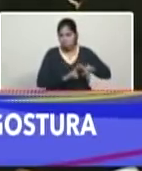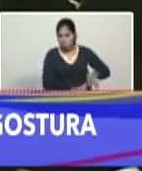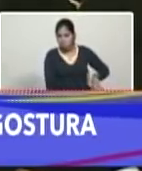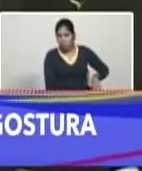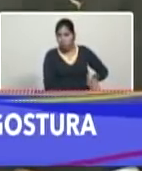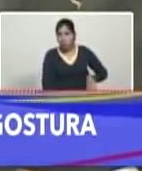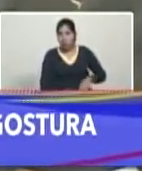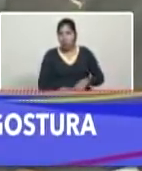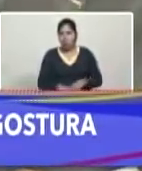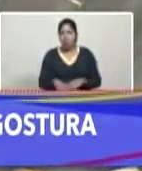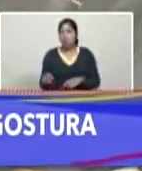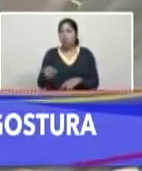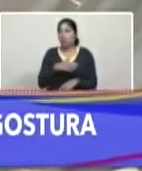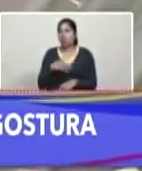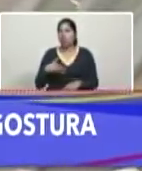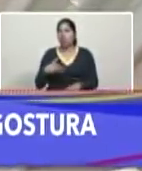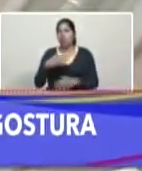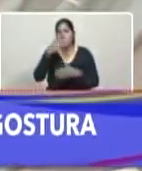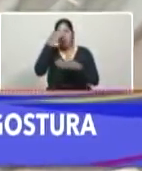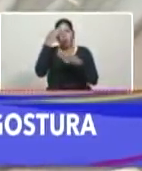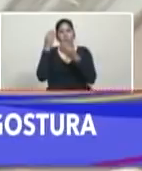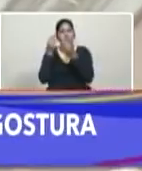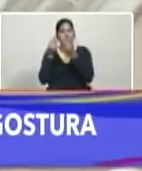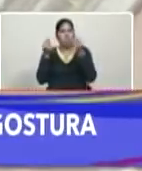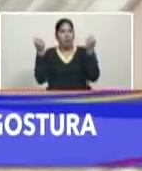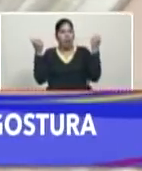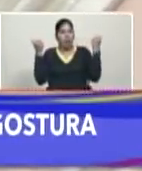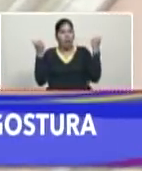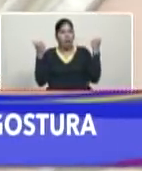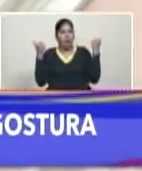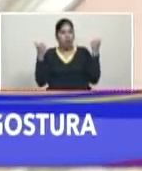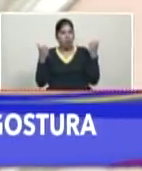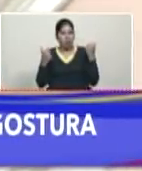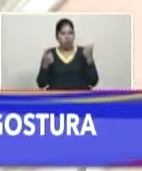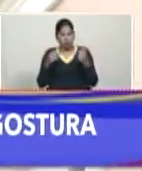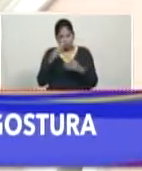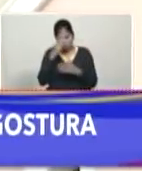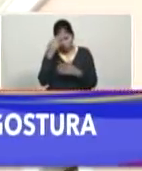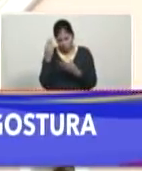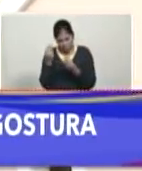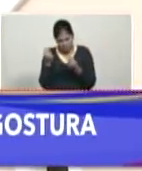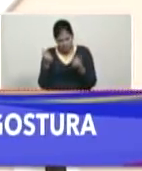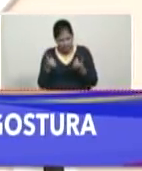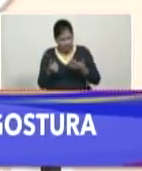Trataron que nos olvidáramos de quiénes éramos y de dónde veníamos.